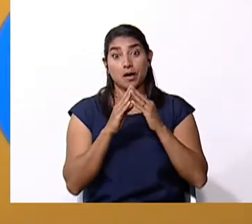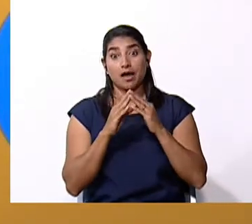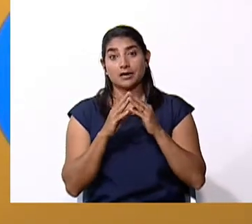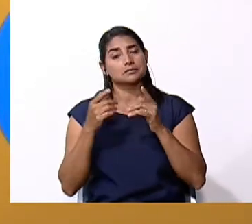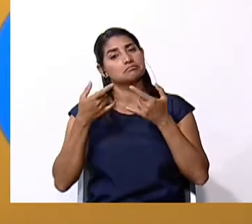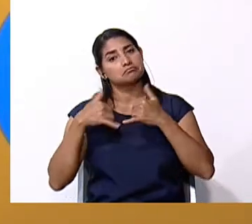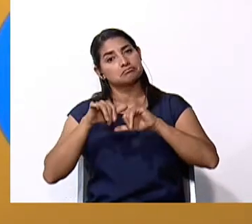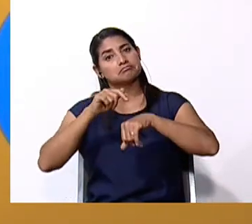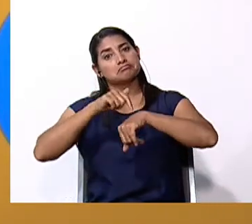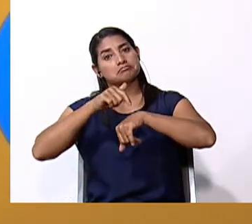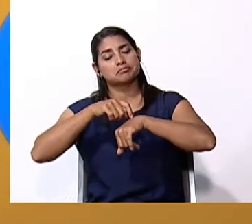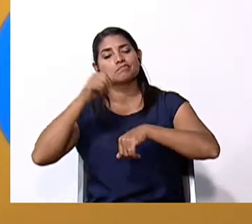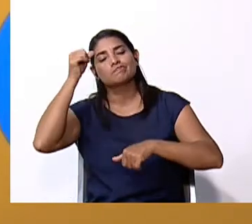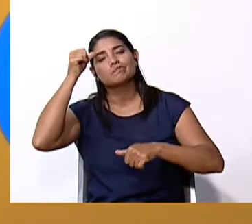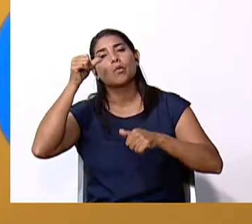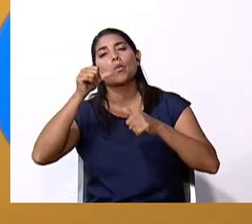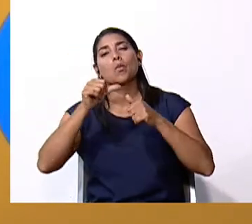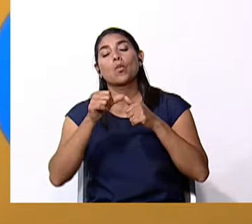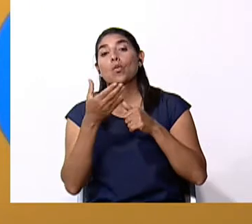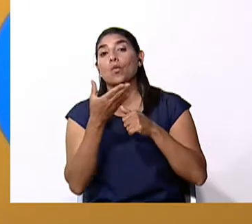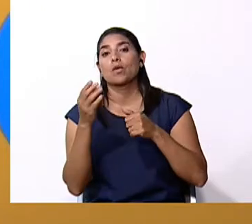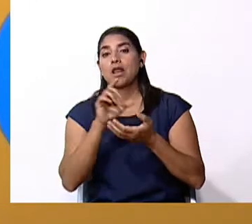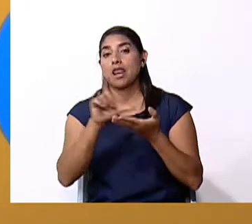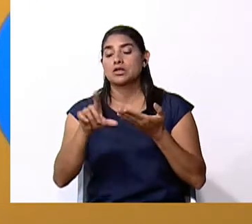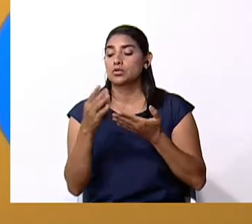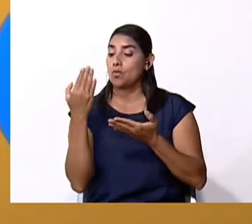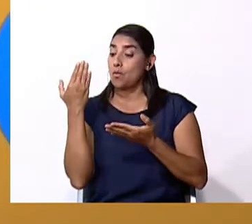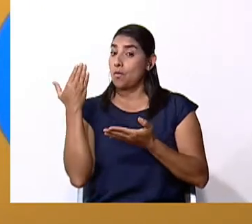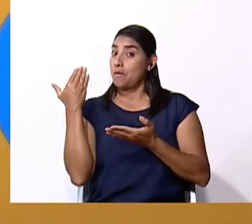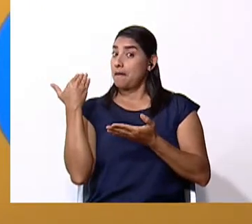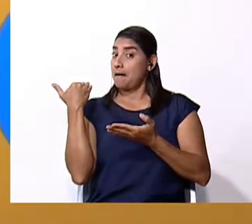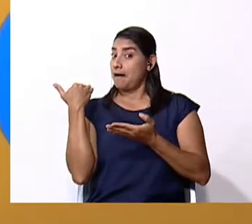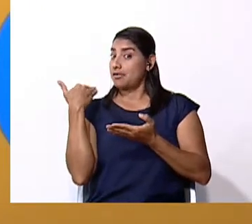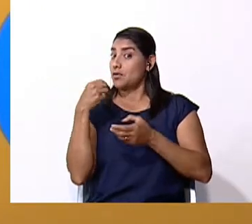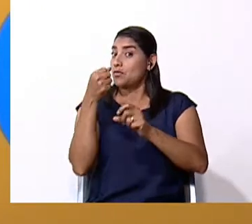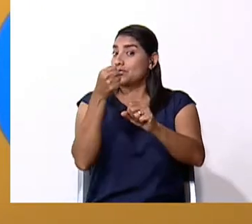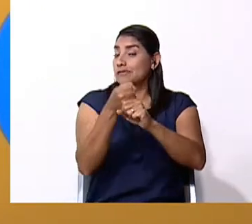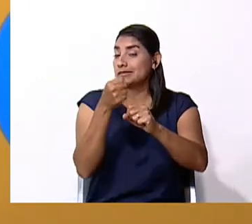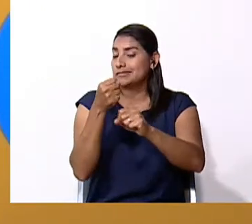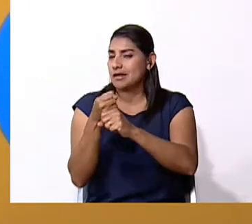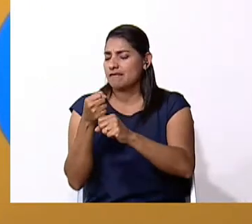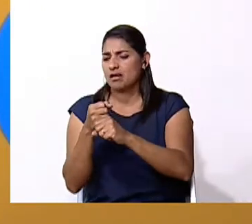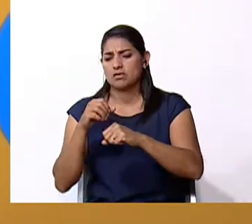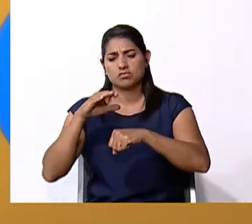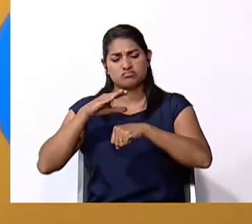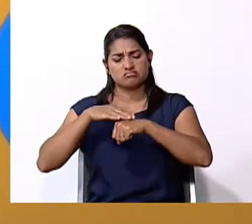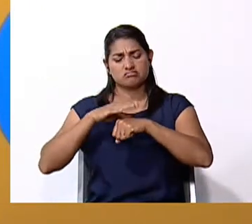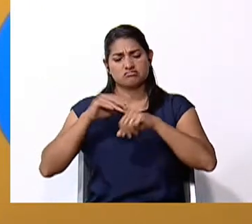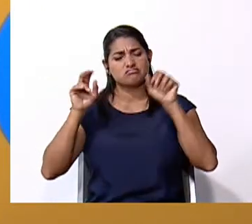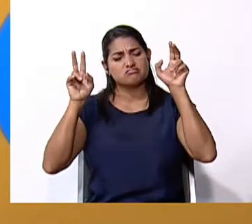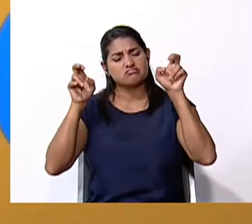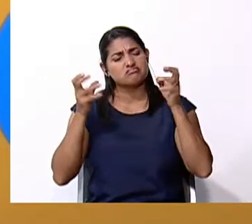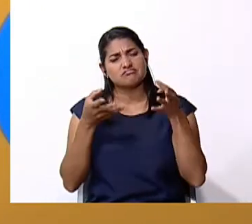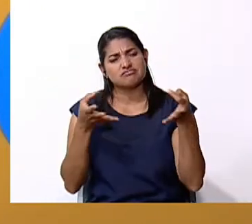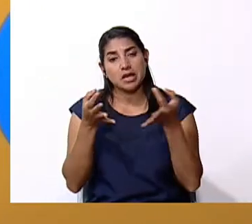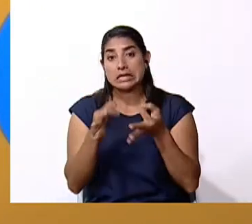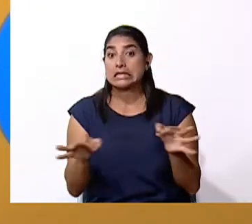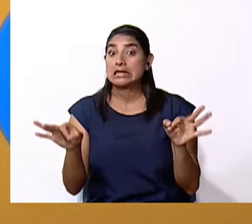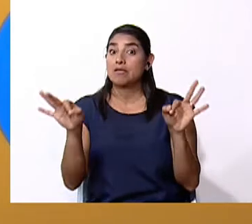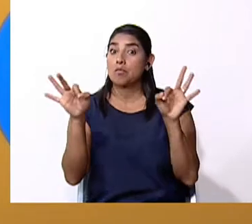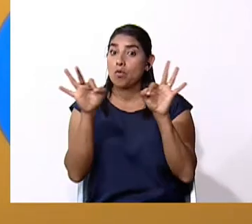Mientras tanto, yo les voy a recordar que la lección pasada trabajamos sobre la importancia